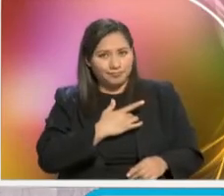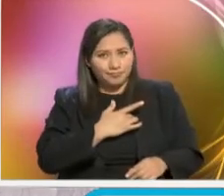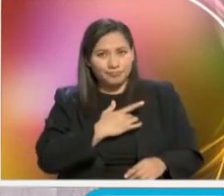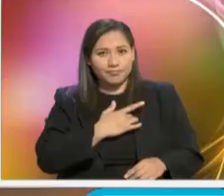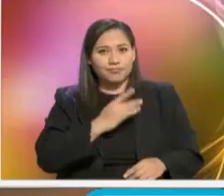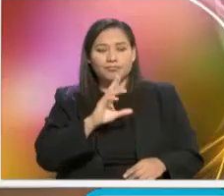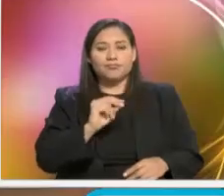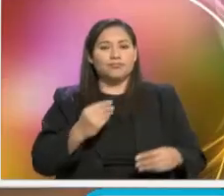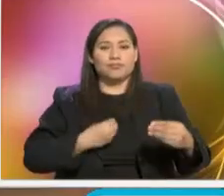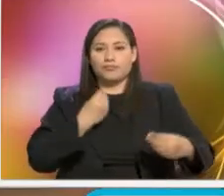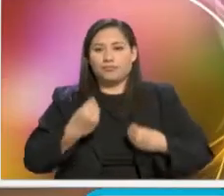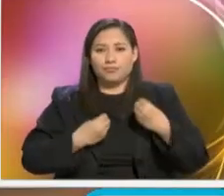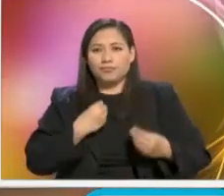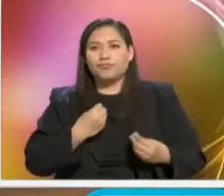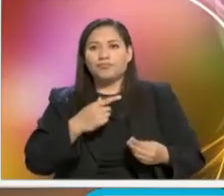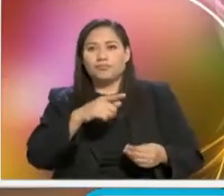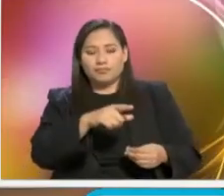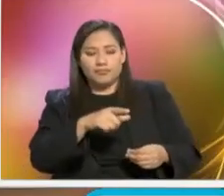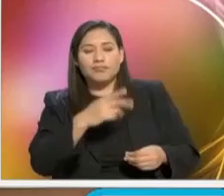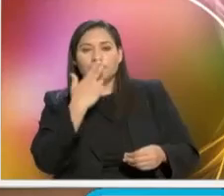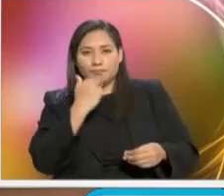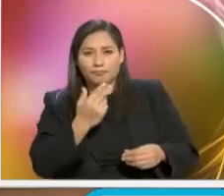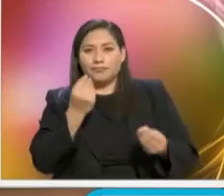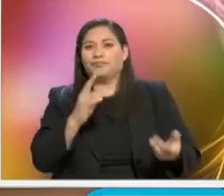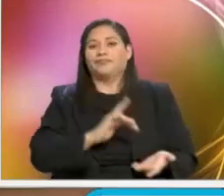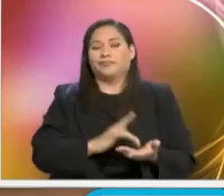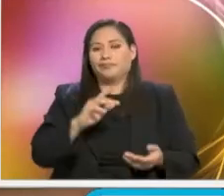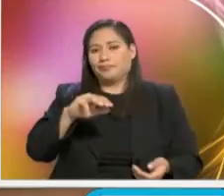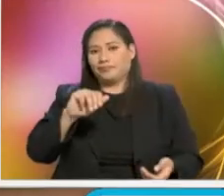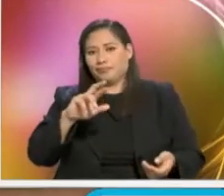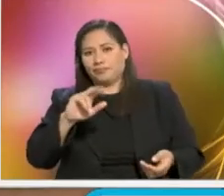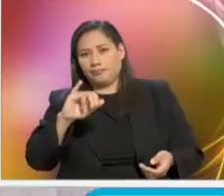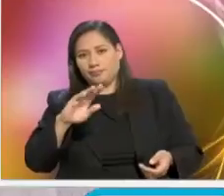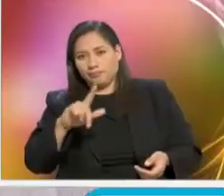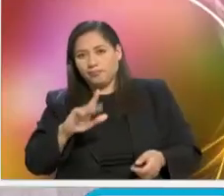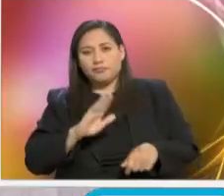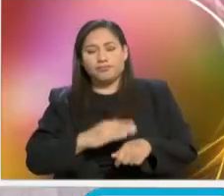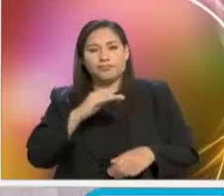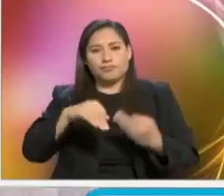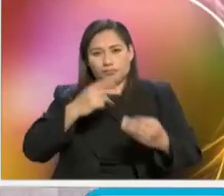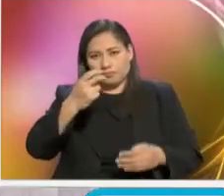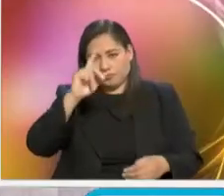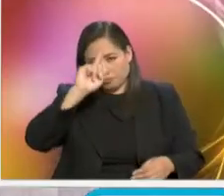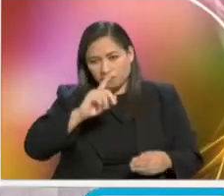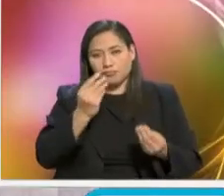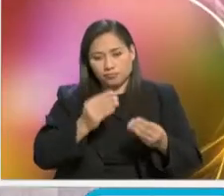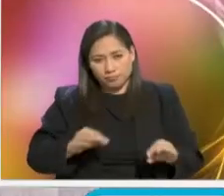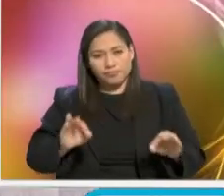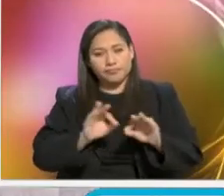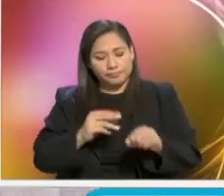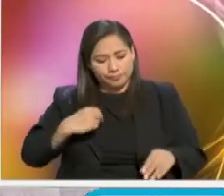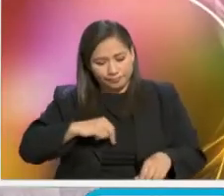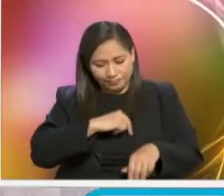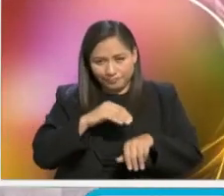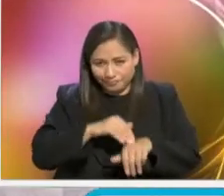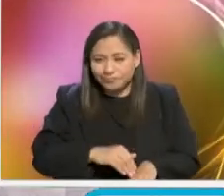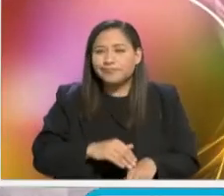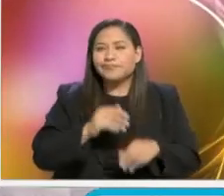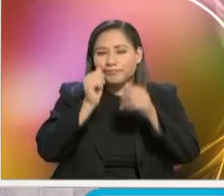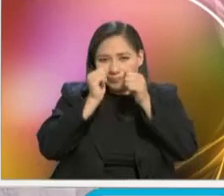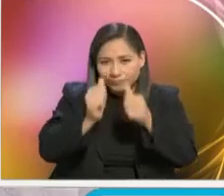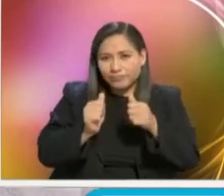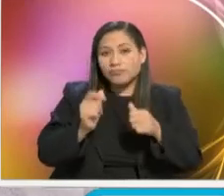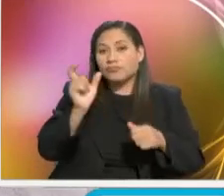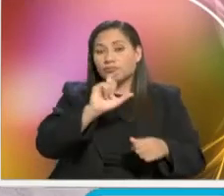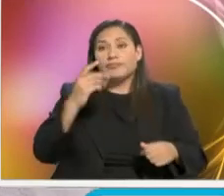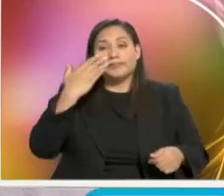están abusando del recurso dulce. Muchísimas gracias, Maribel, gracias a ti, por todos estos tips. Es muy importante que tomemos en cuenta a la hora de